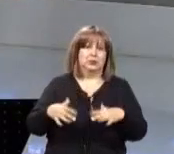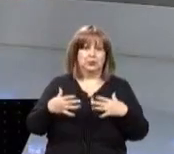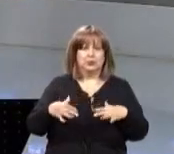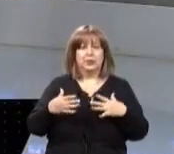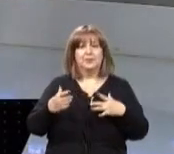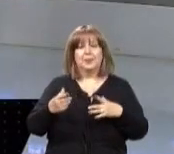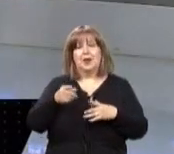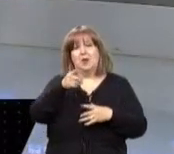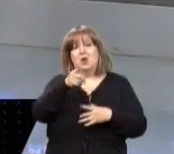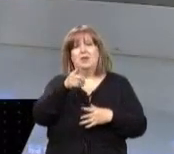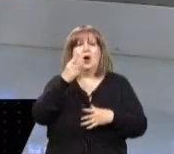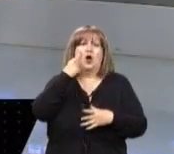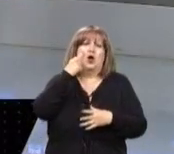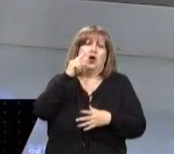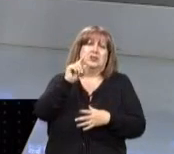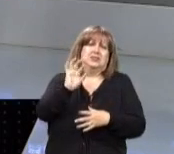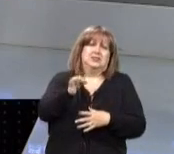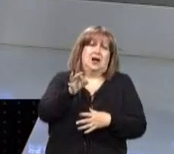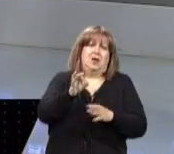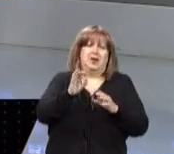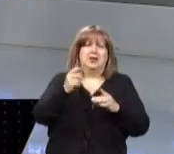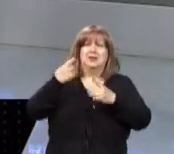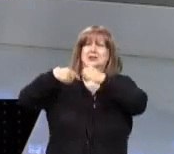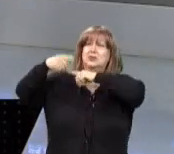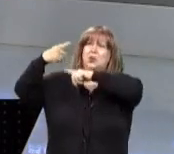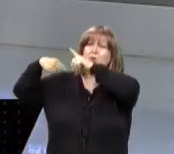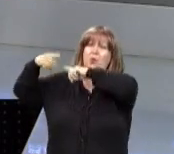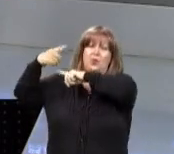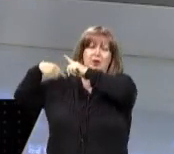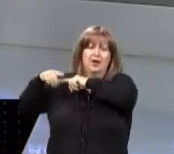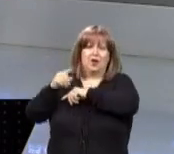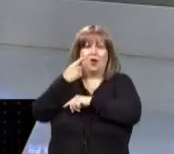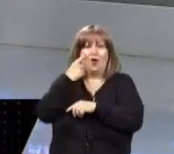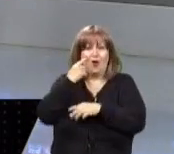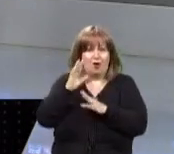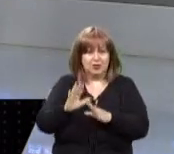ustedes tienen mucha historia para contar ahí y han hecho también una tarea de recabar esos datos.